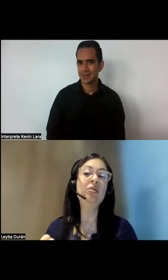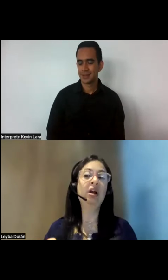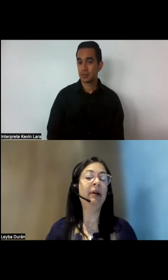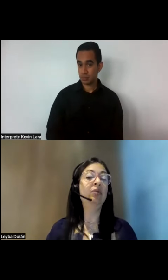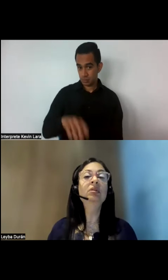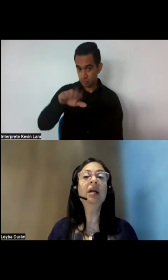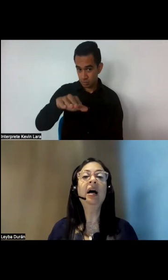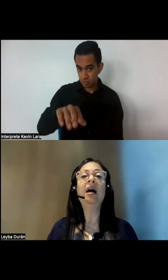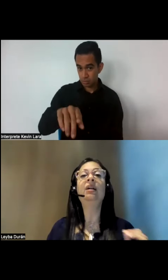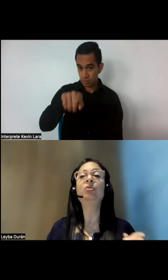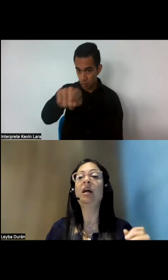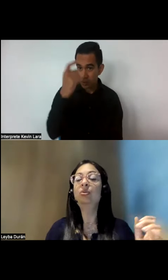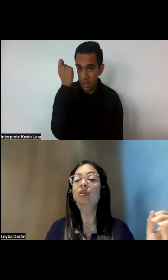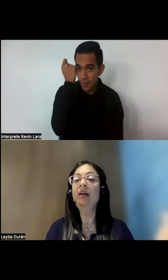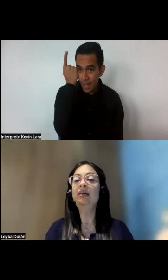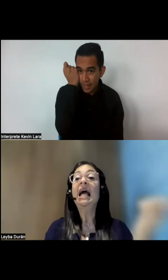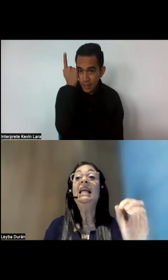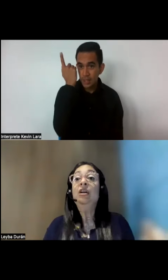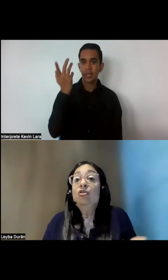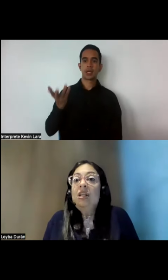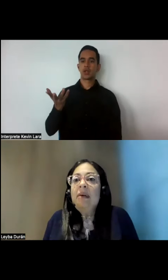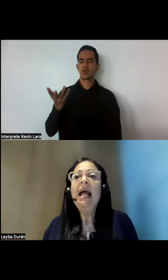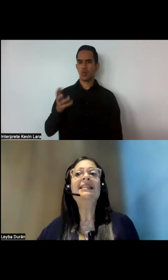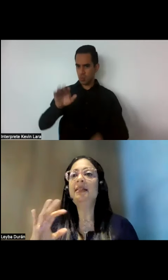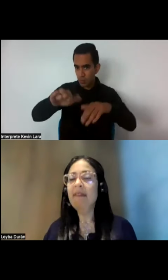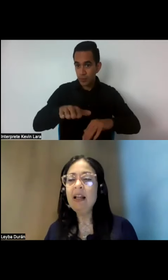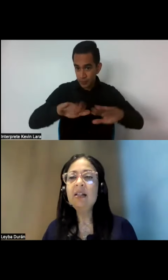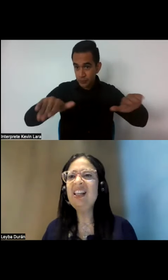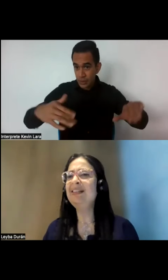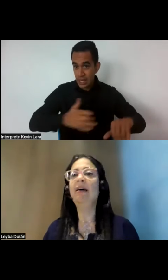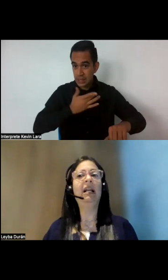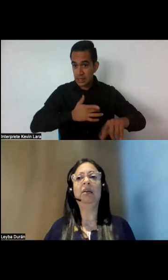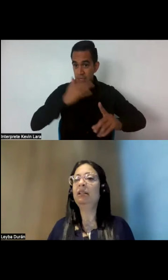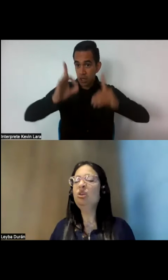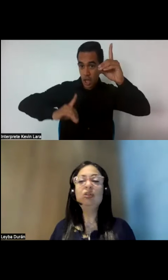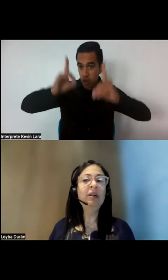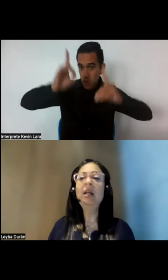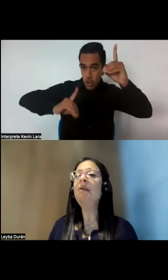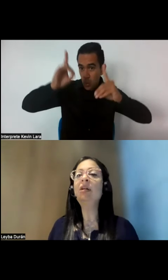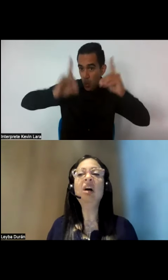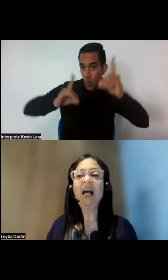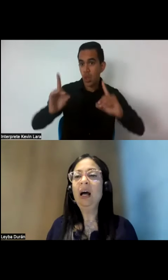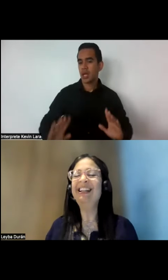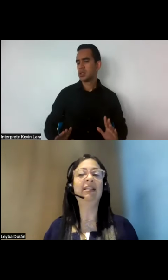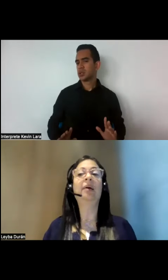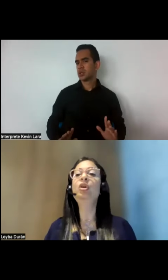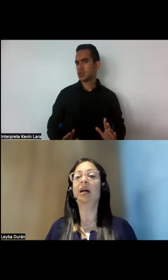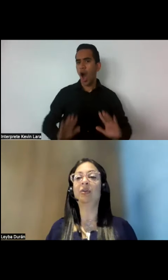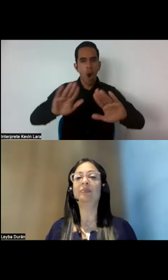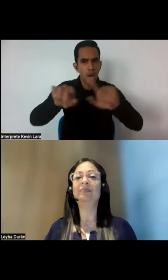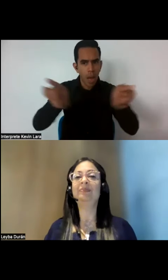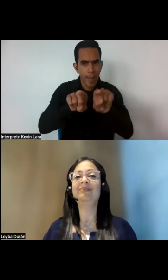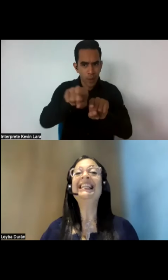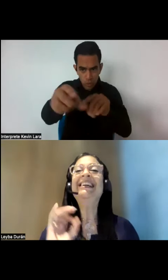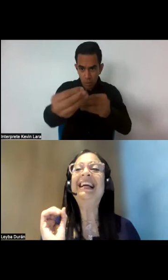¿Hay alguna pregunta? ¿Alguna duda? Inclusive se vale decir, ya vale, Iba, esto que tú me estás hablando acá está muy